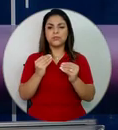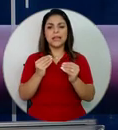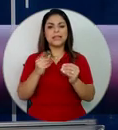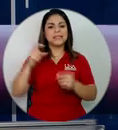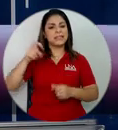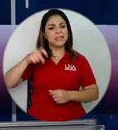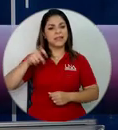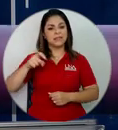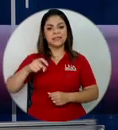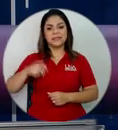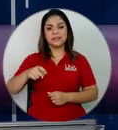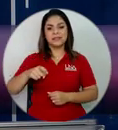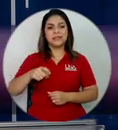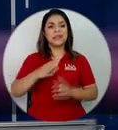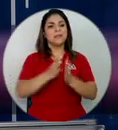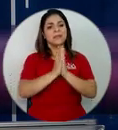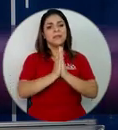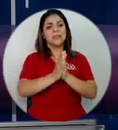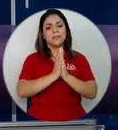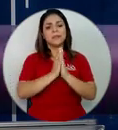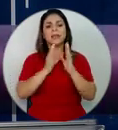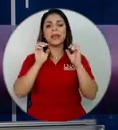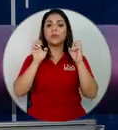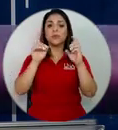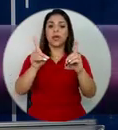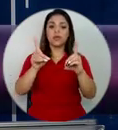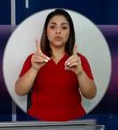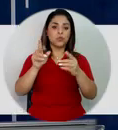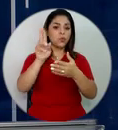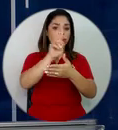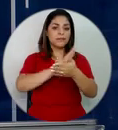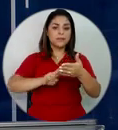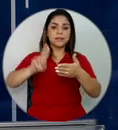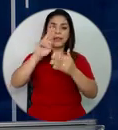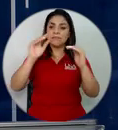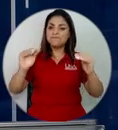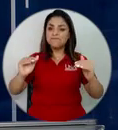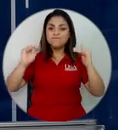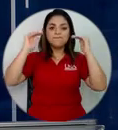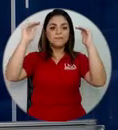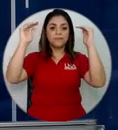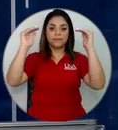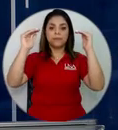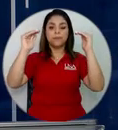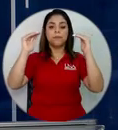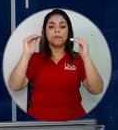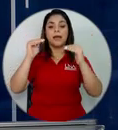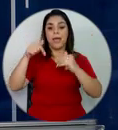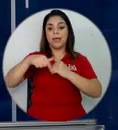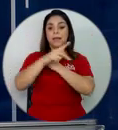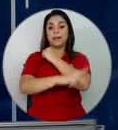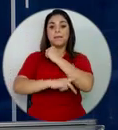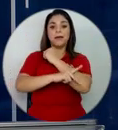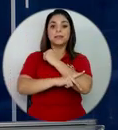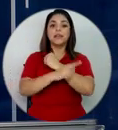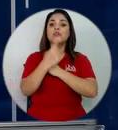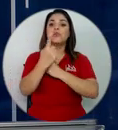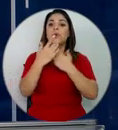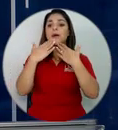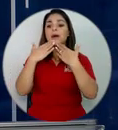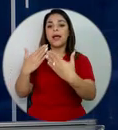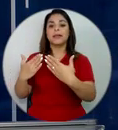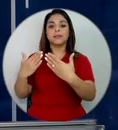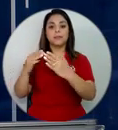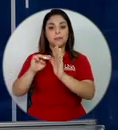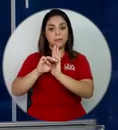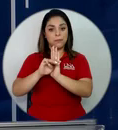Es tanta la demanda, ¿verdad?, de solicitud de educación superior a lo largo y ancho del país, que solo a través de un modelo